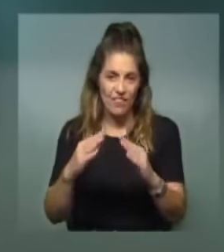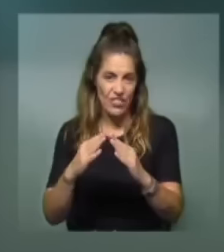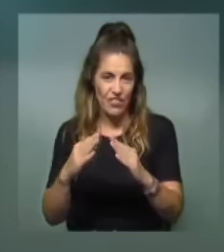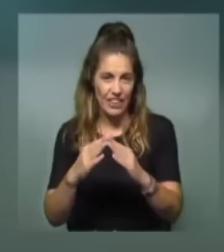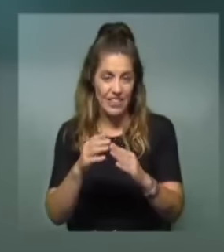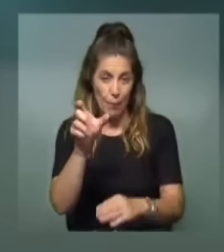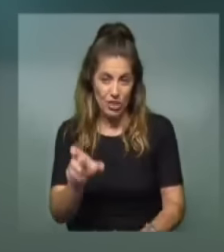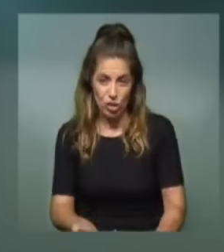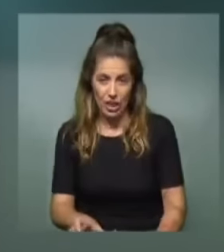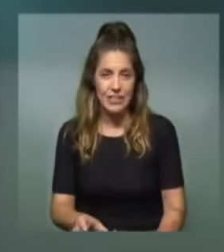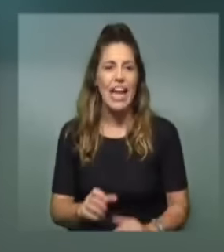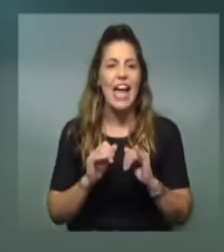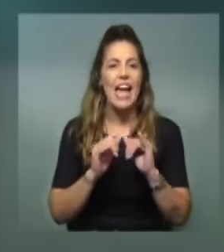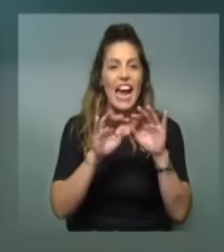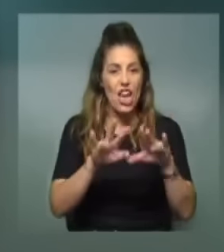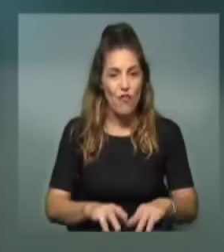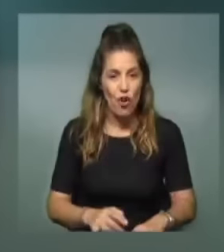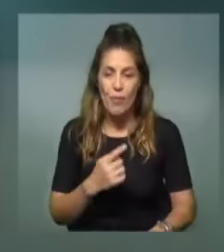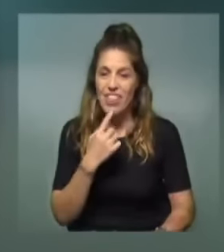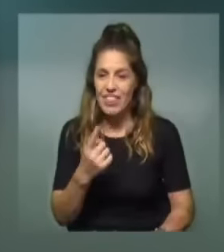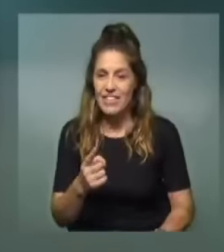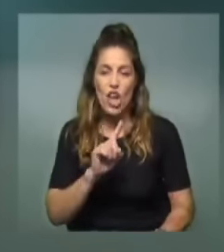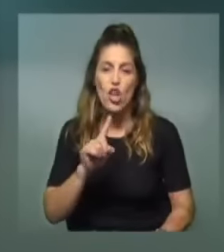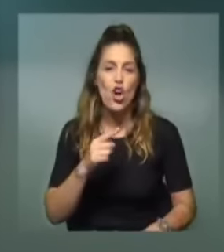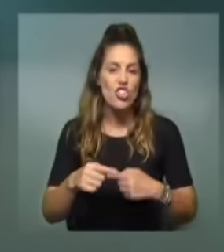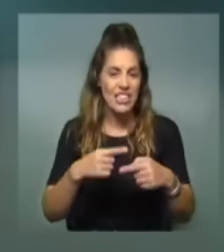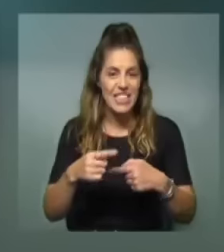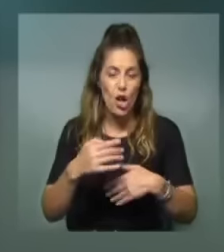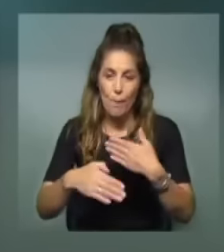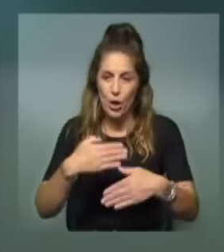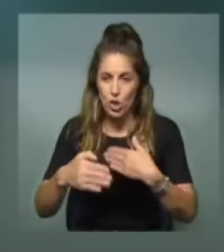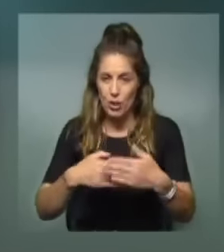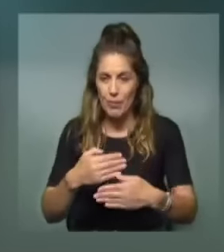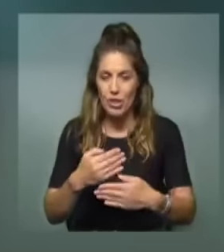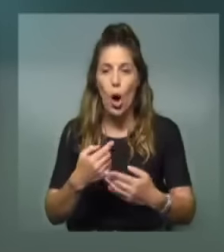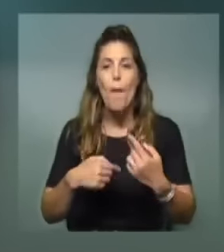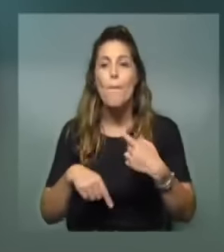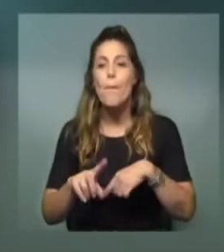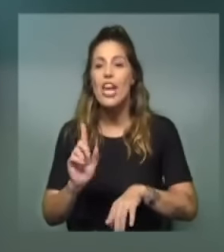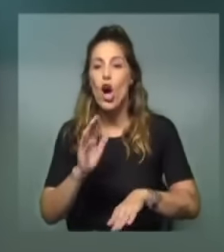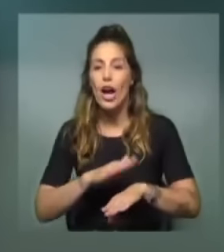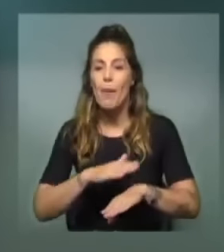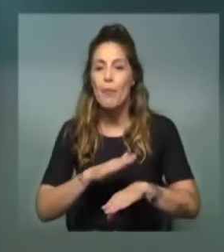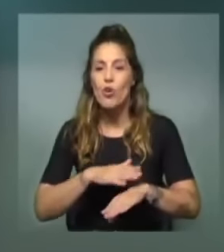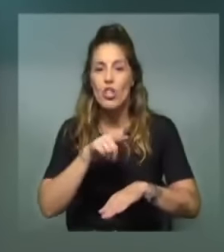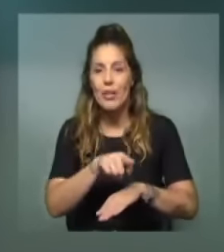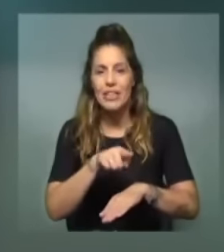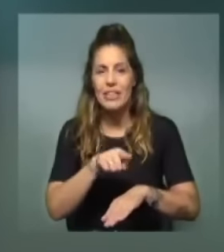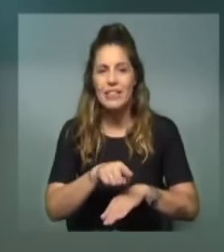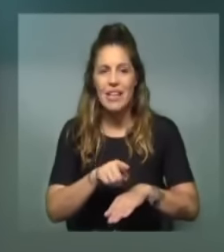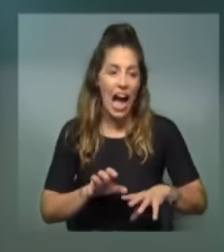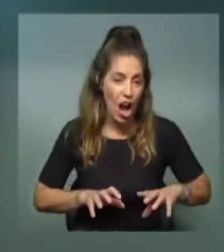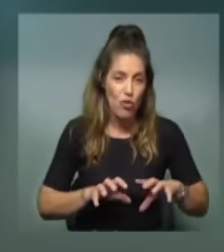atención con este detalle el informe dice que no se siguieron los procedimientos establecidos pero responsabiliza de ello aparte del